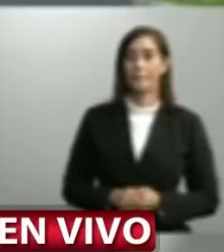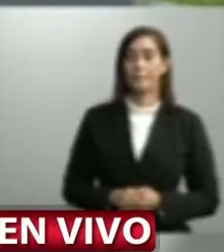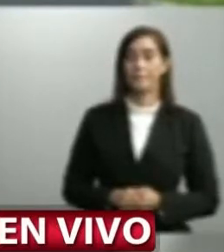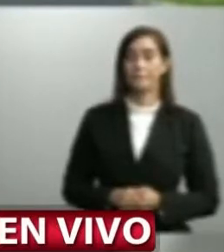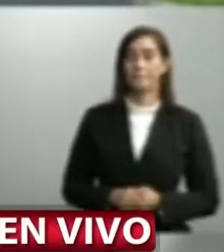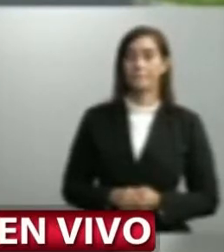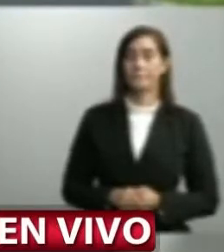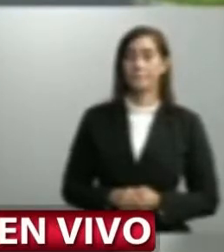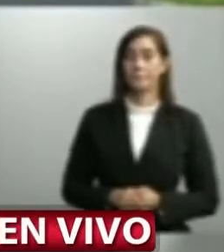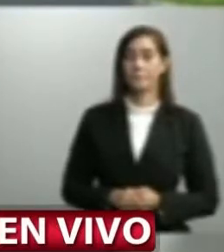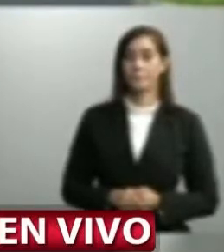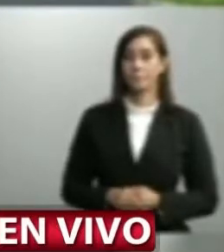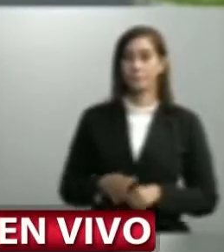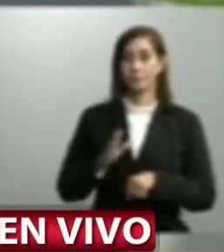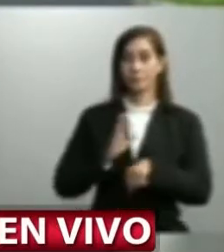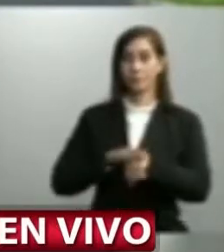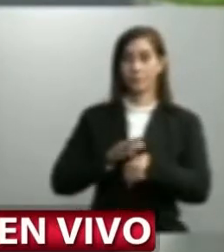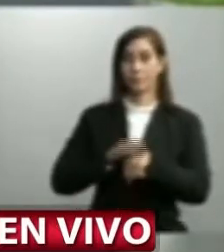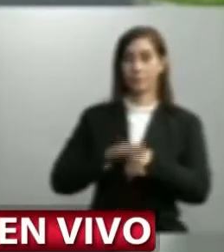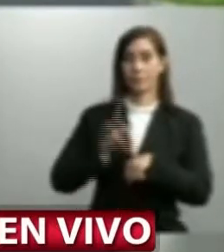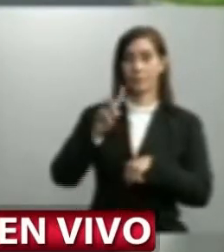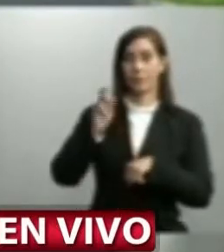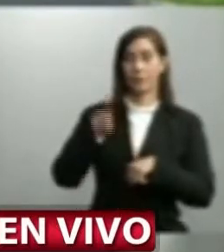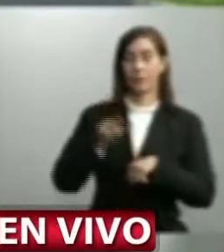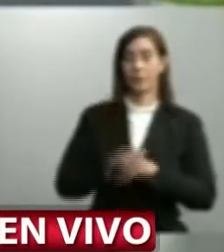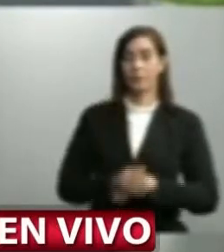Rosa Iris, adelante.